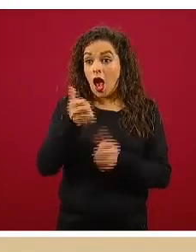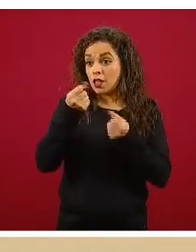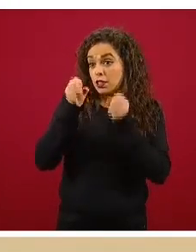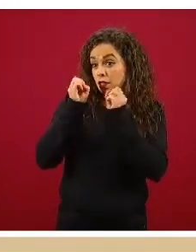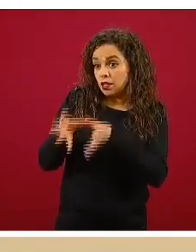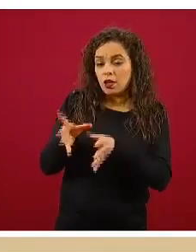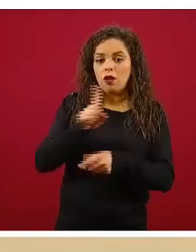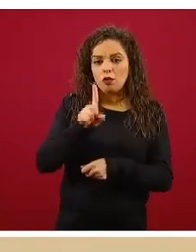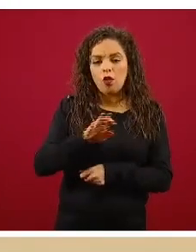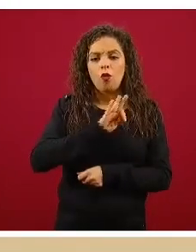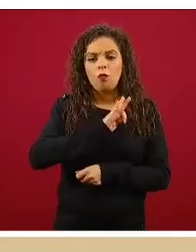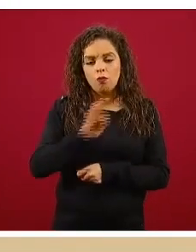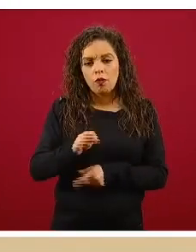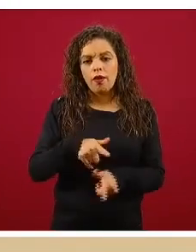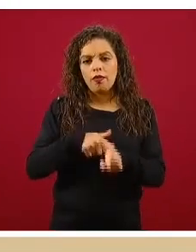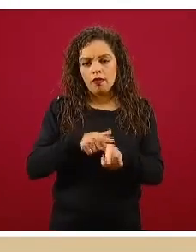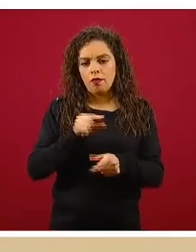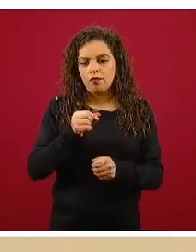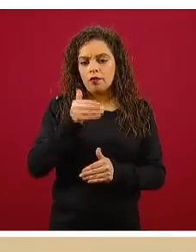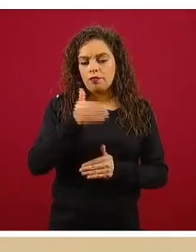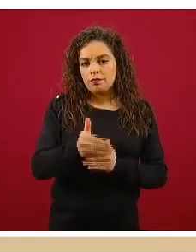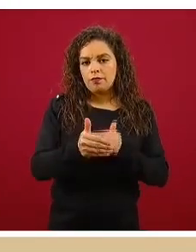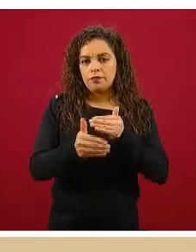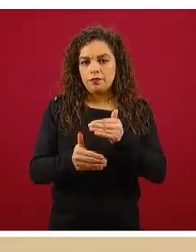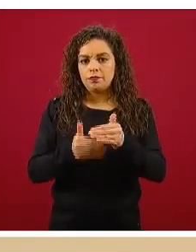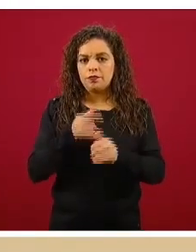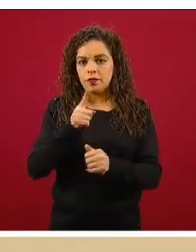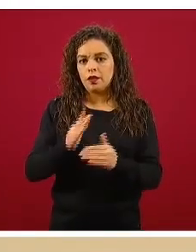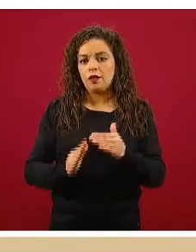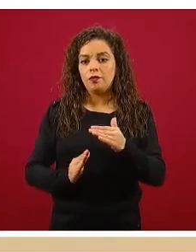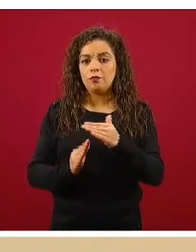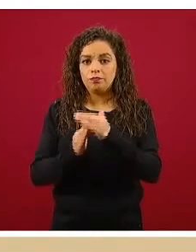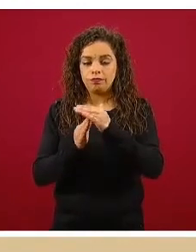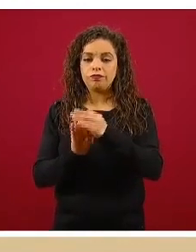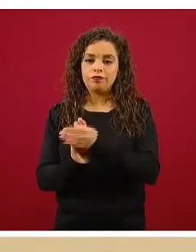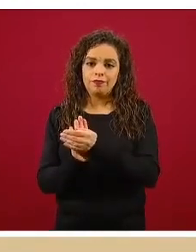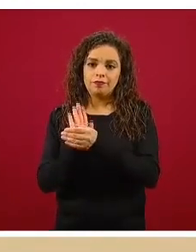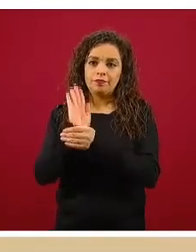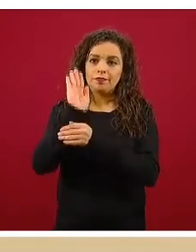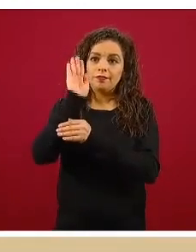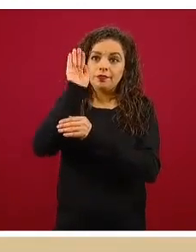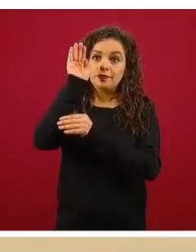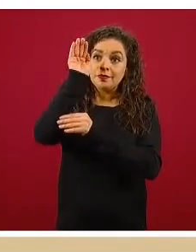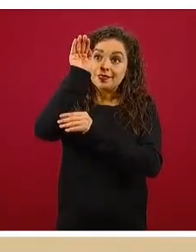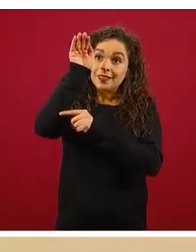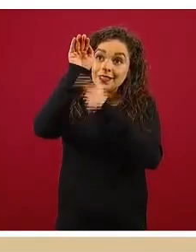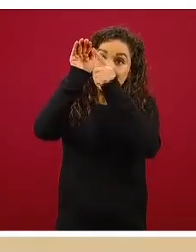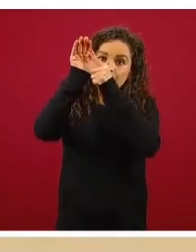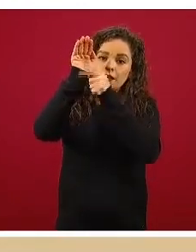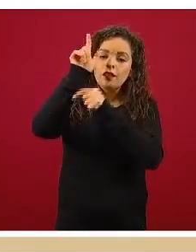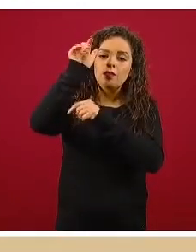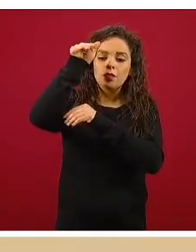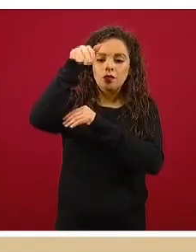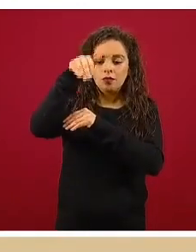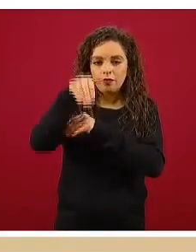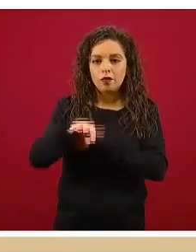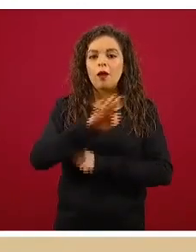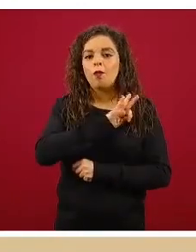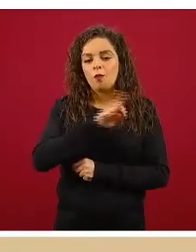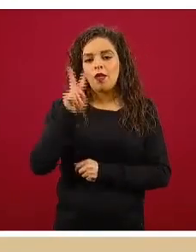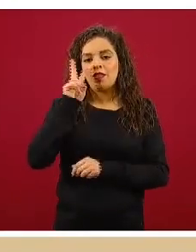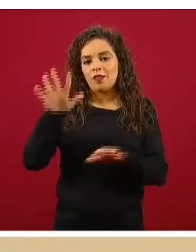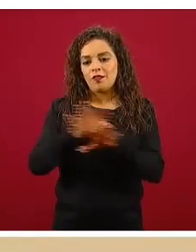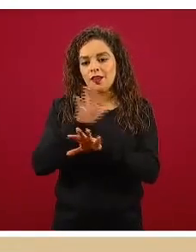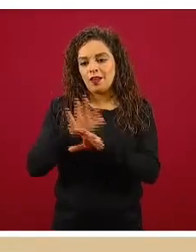sus transmisiones, sus picos epidémicos se desarrollen, podremos verlas cambiando de lugares. En